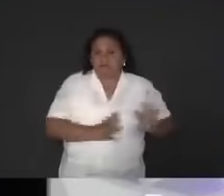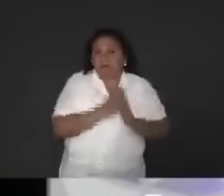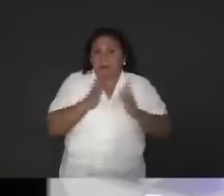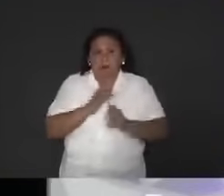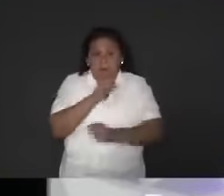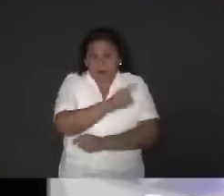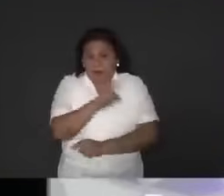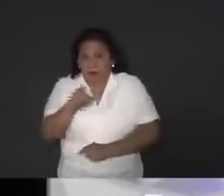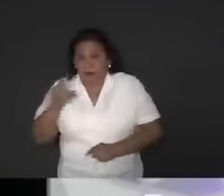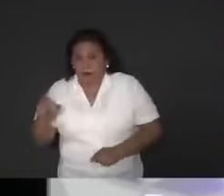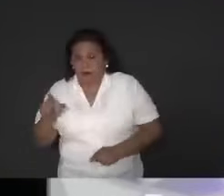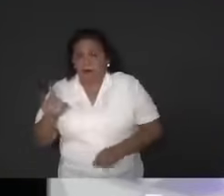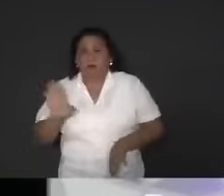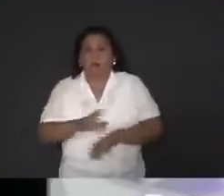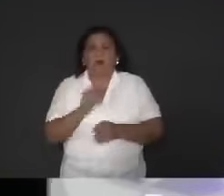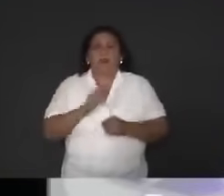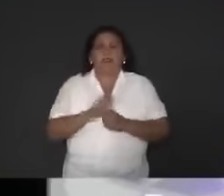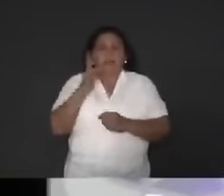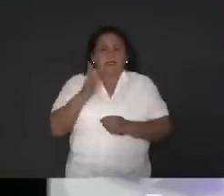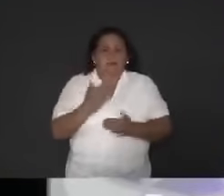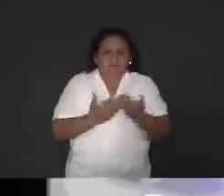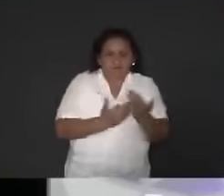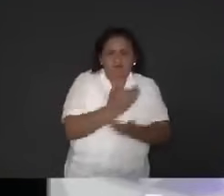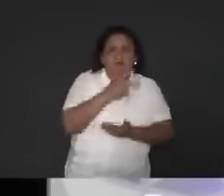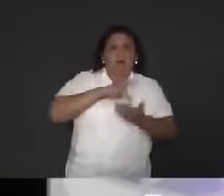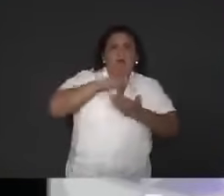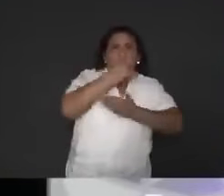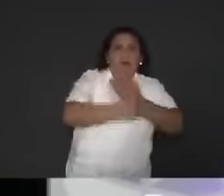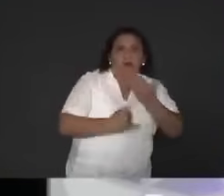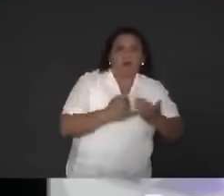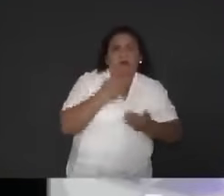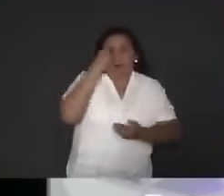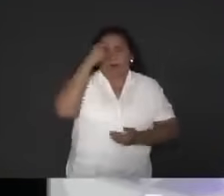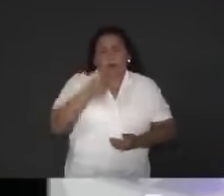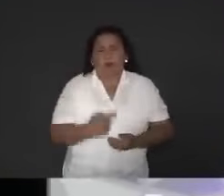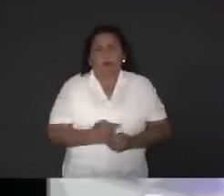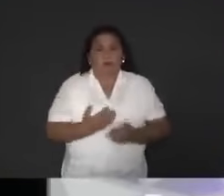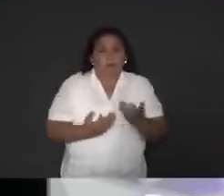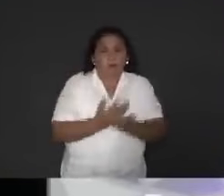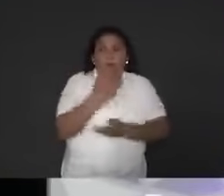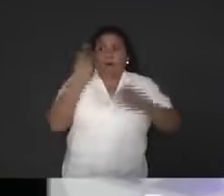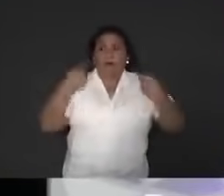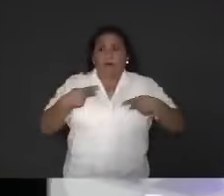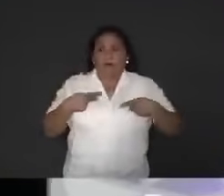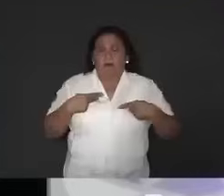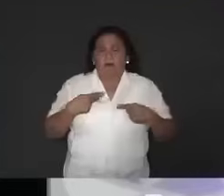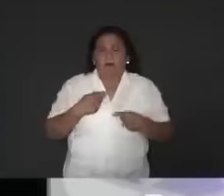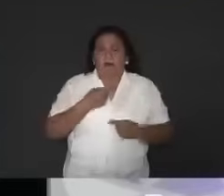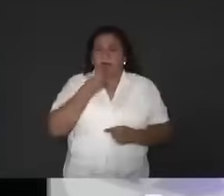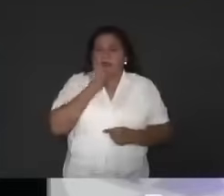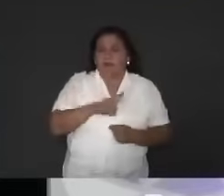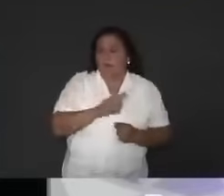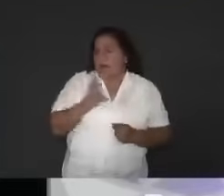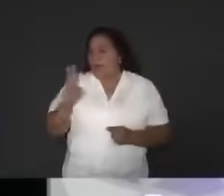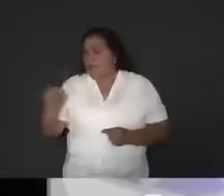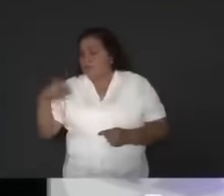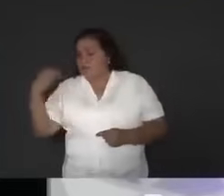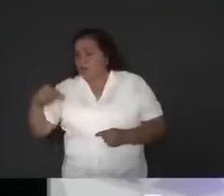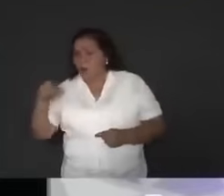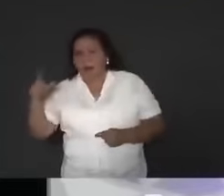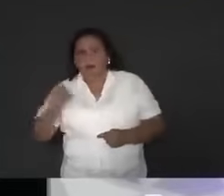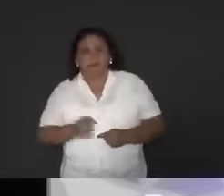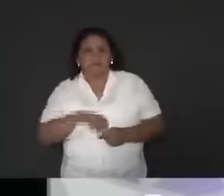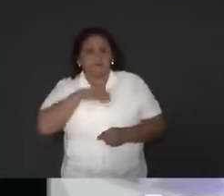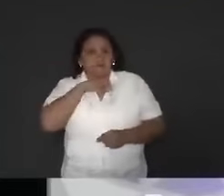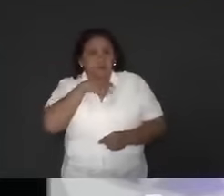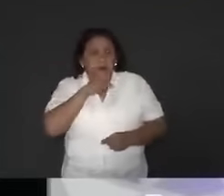ciudadanía. Por eso presentamos este nuevo proyecto con también nuevas personas. Ya te anunció algunos nombres, Renán, de los corruptos,